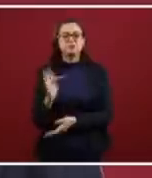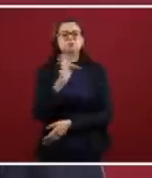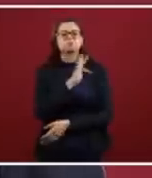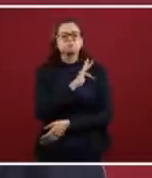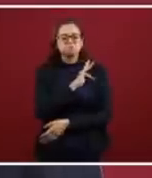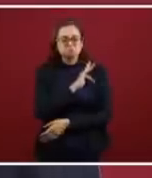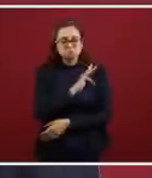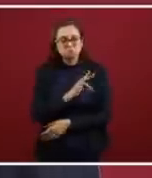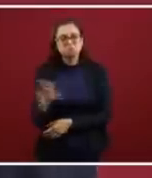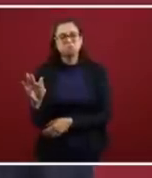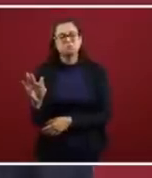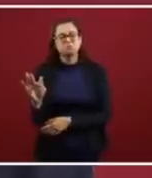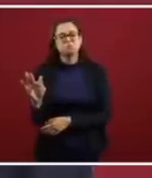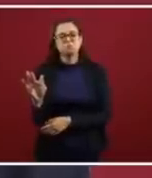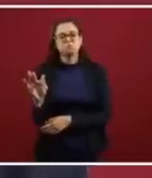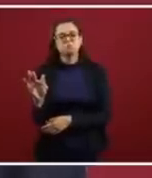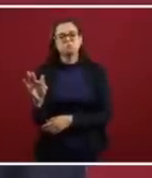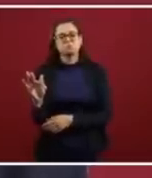pueden